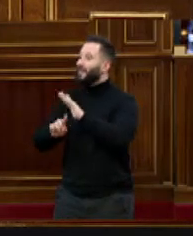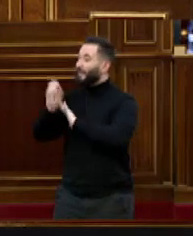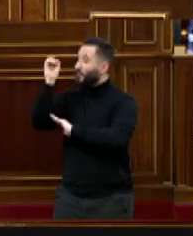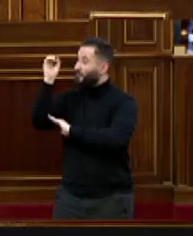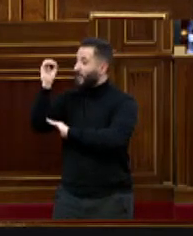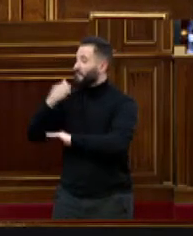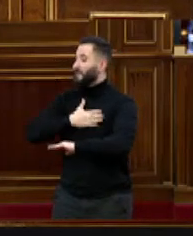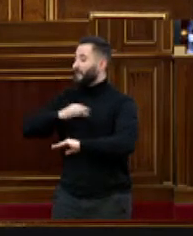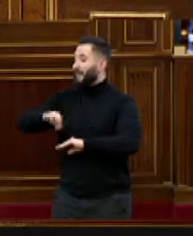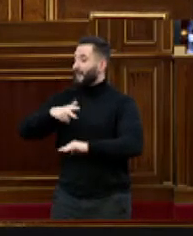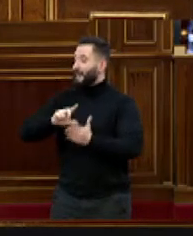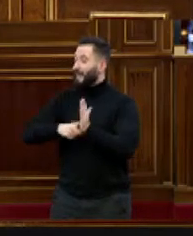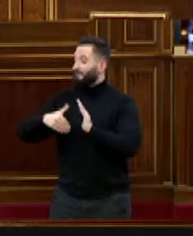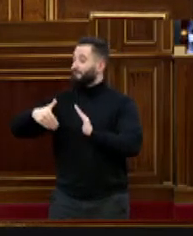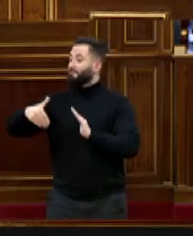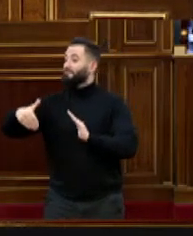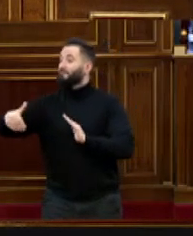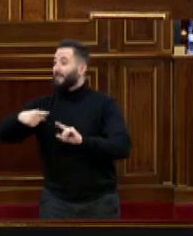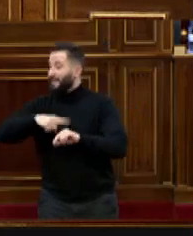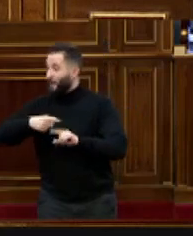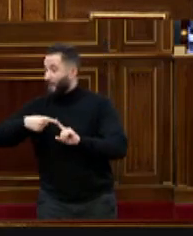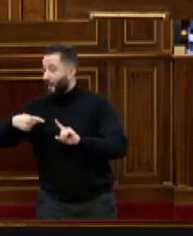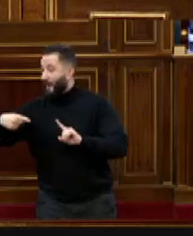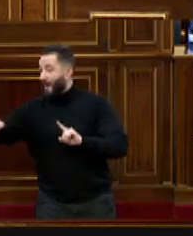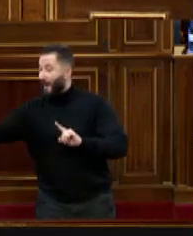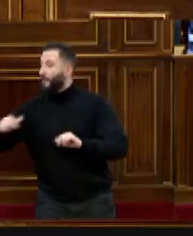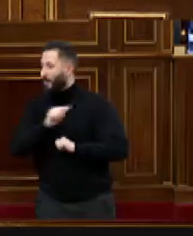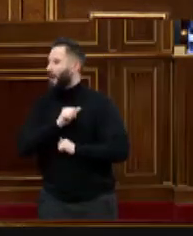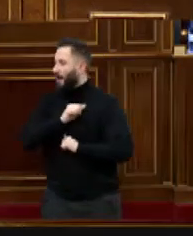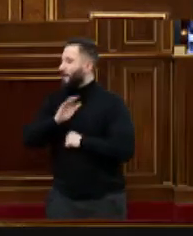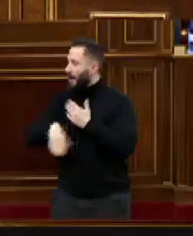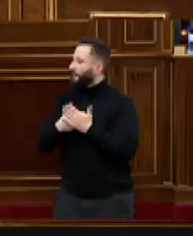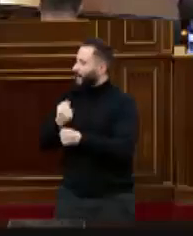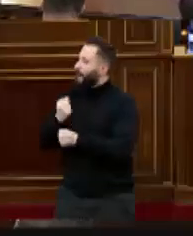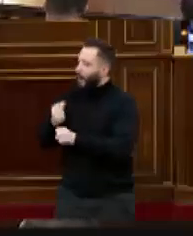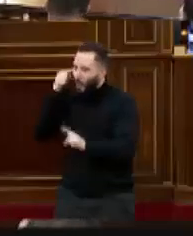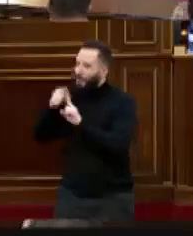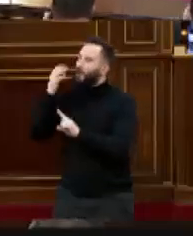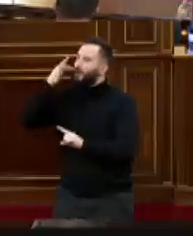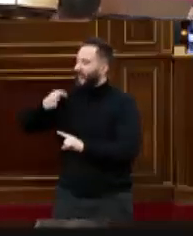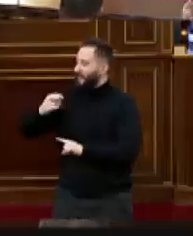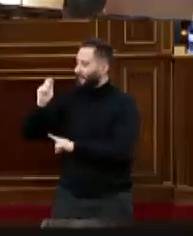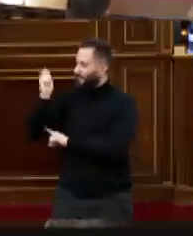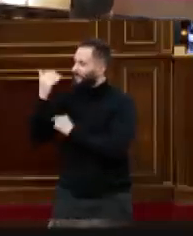un tiempo pero que cada día hay que hacer un poquito para que eso se llegase a una realidad Muchísimas gracias